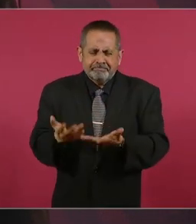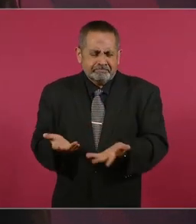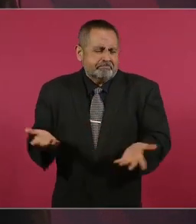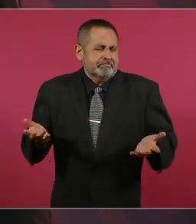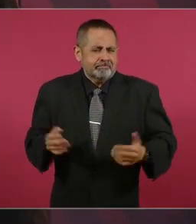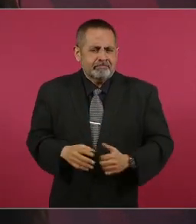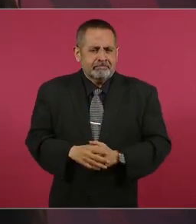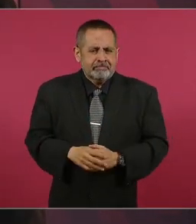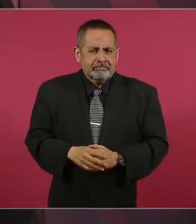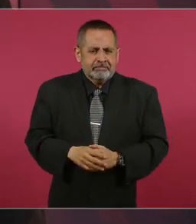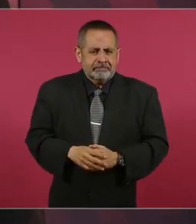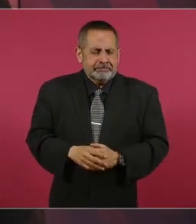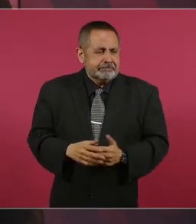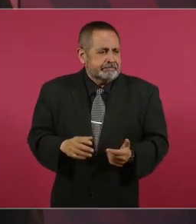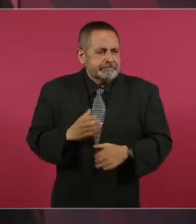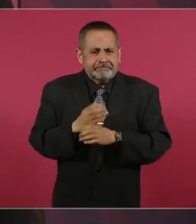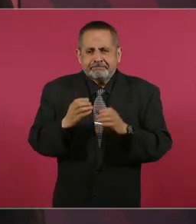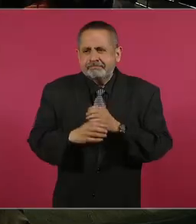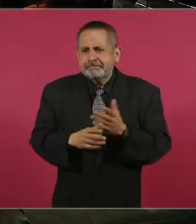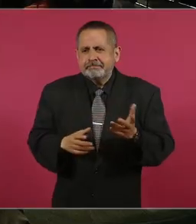¿Qué otra cosa? ¿Así?